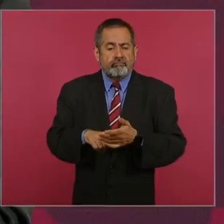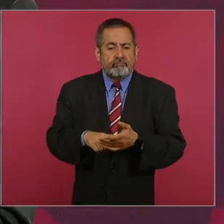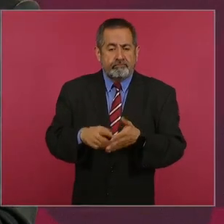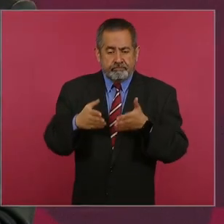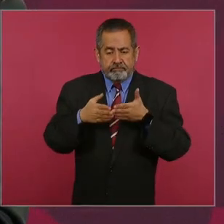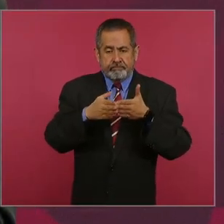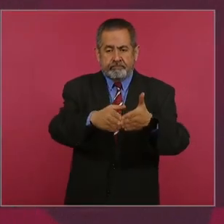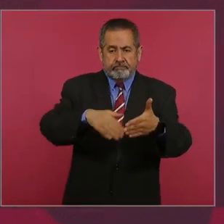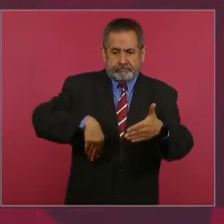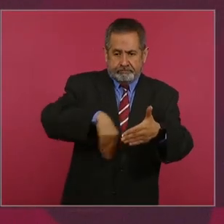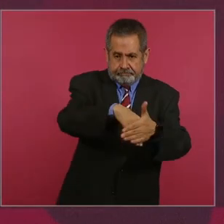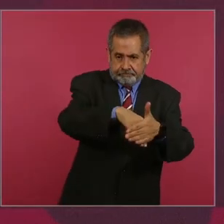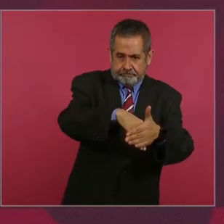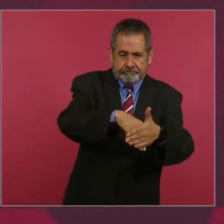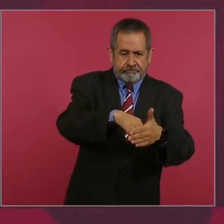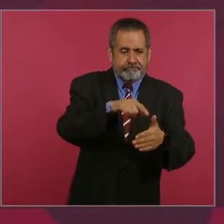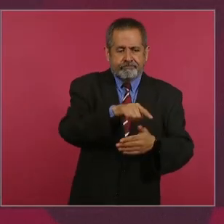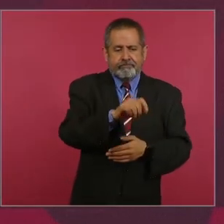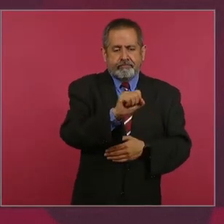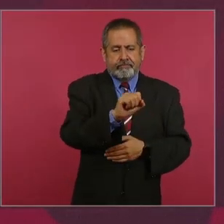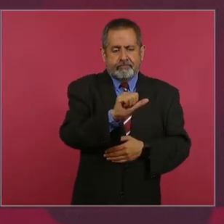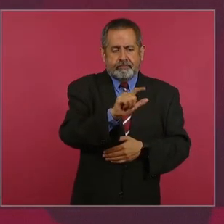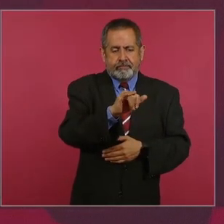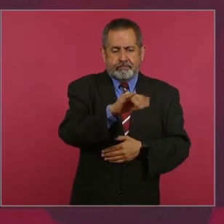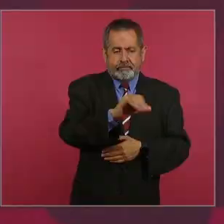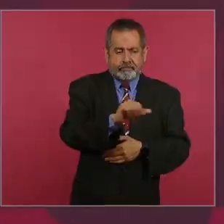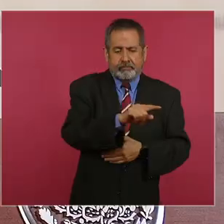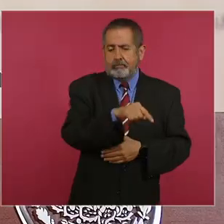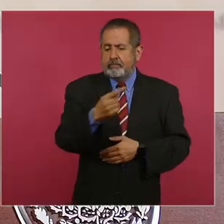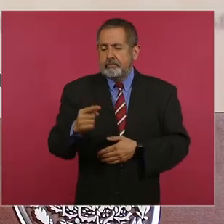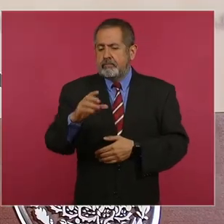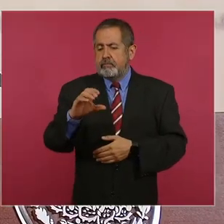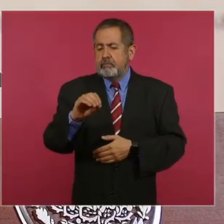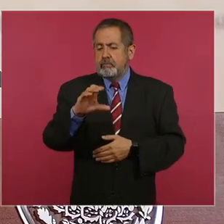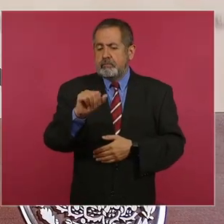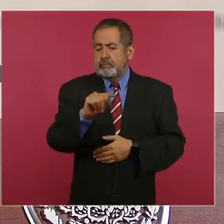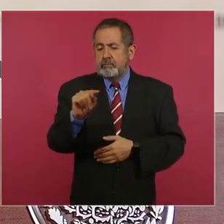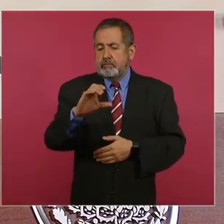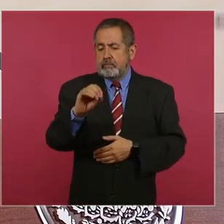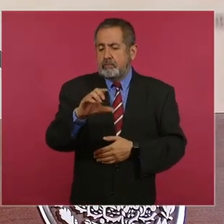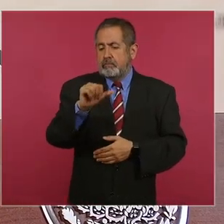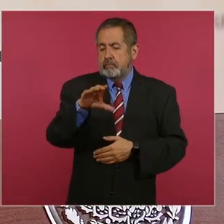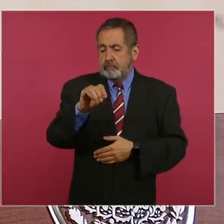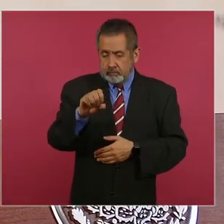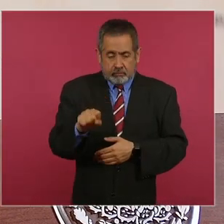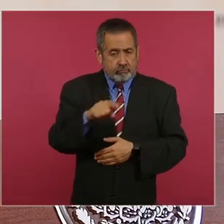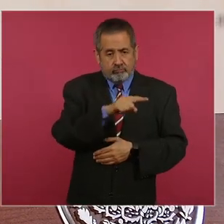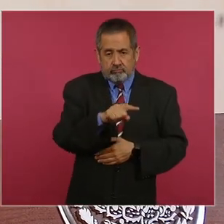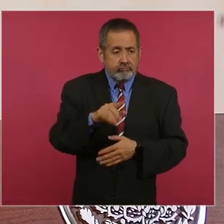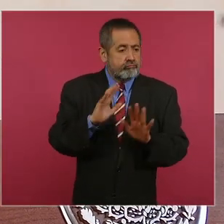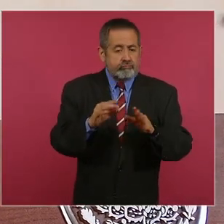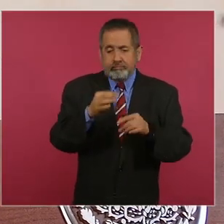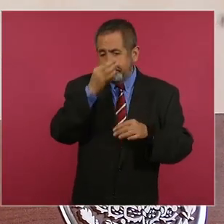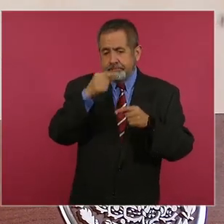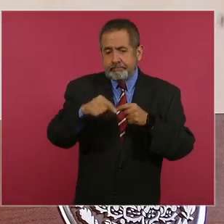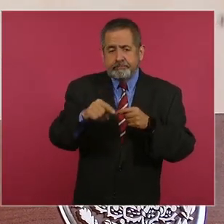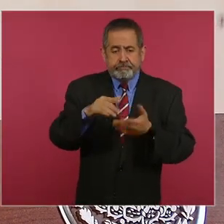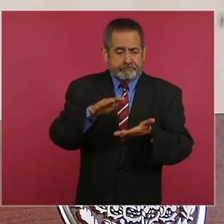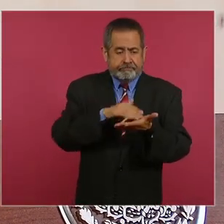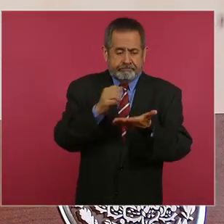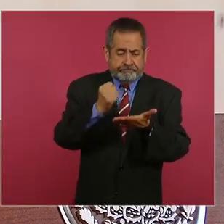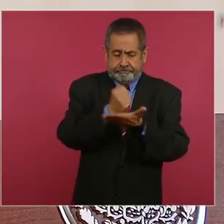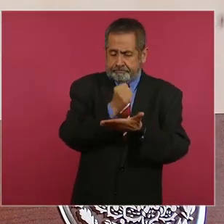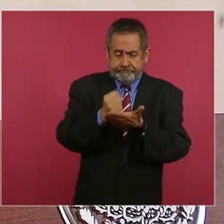puertos Salina Cruz y Coatzacoalcos y el